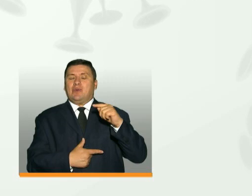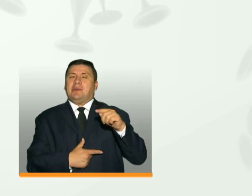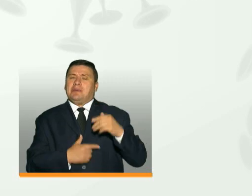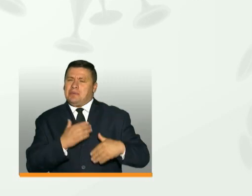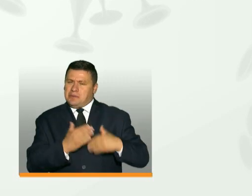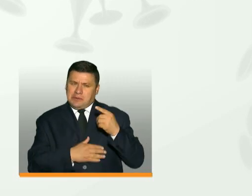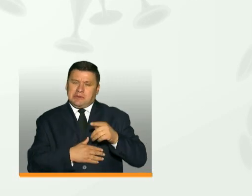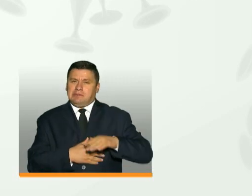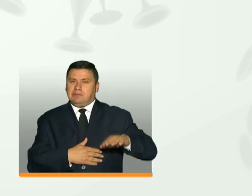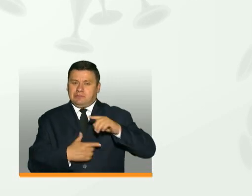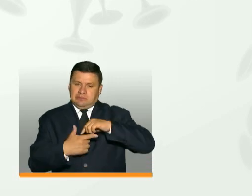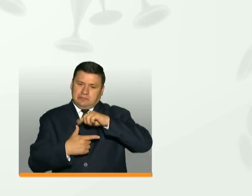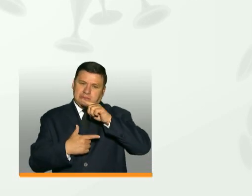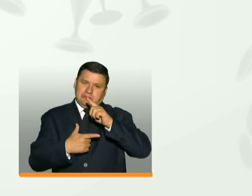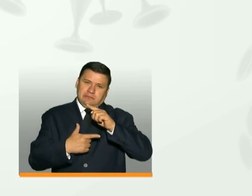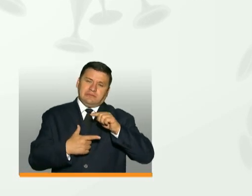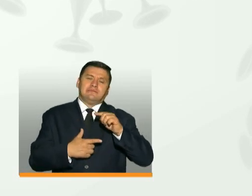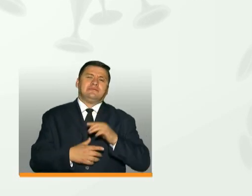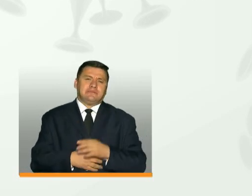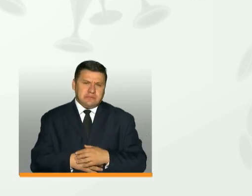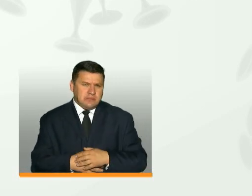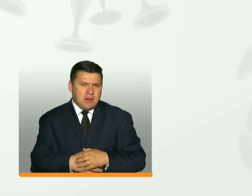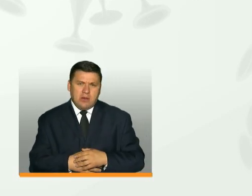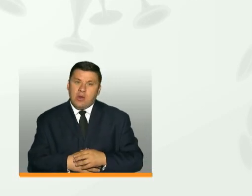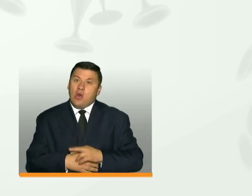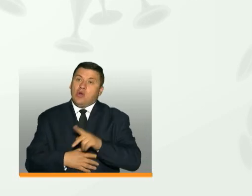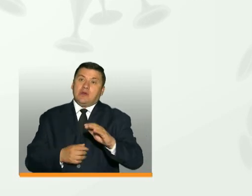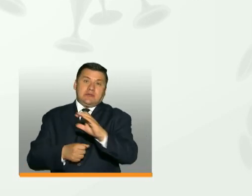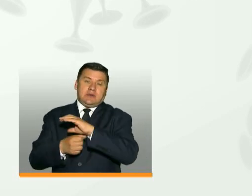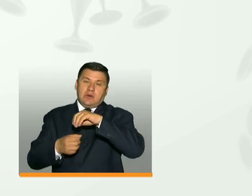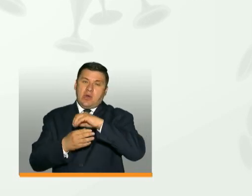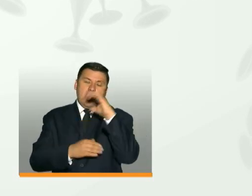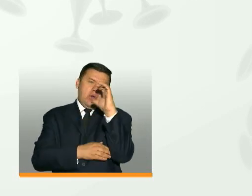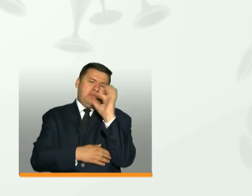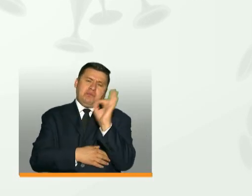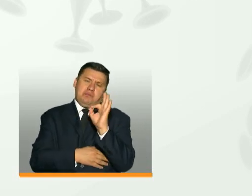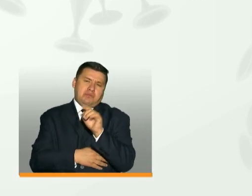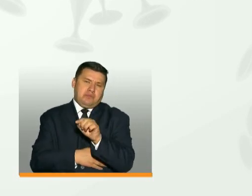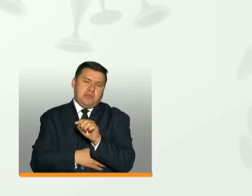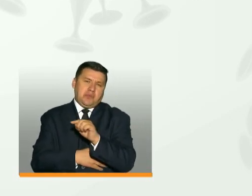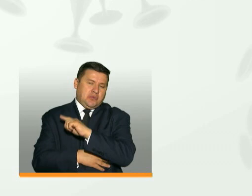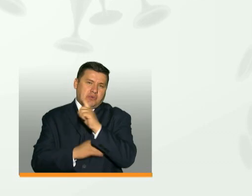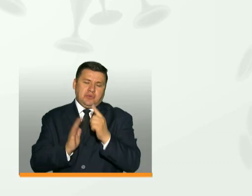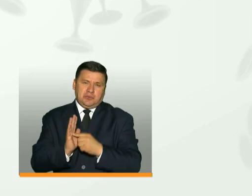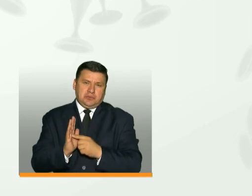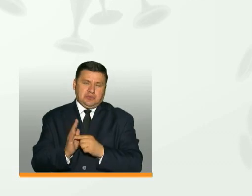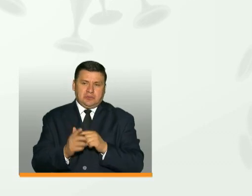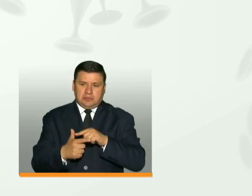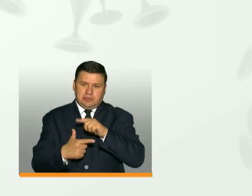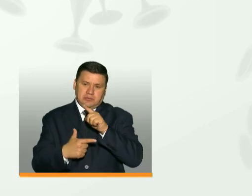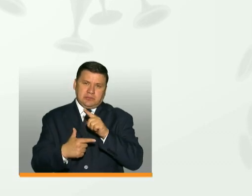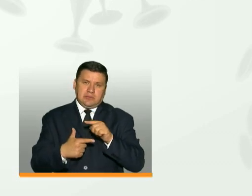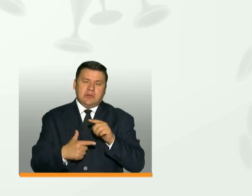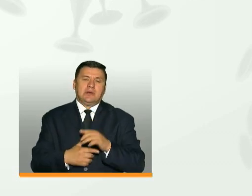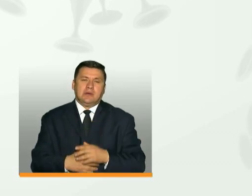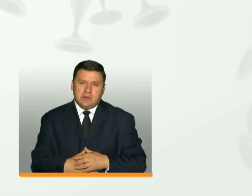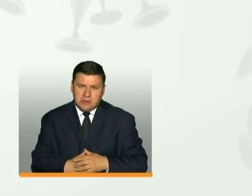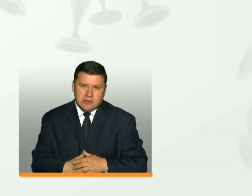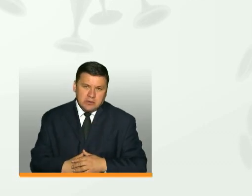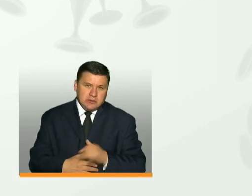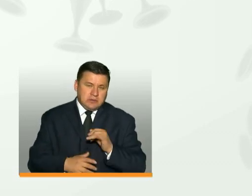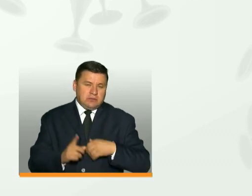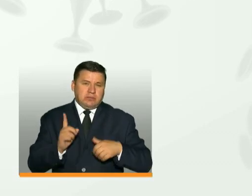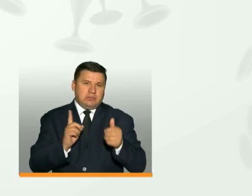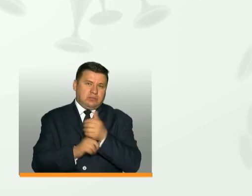inicial en esta curva de crecimiento que en ninguna de las ciudades de Colombia ha sido todavía una curva exponencial, y